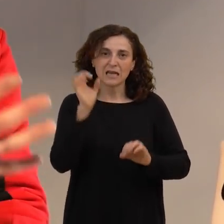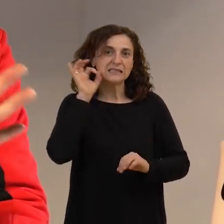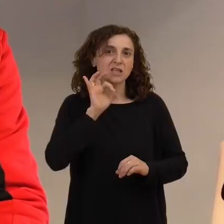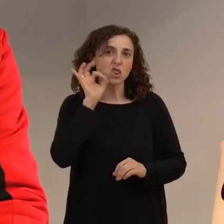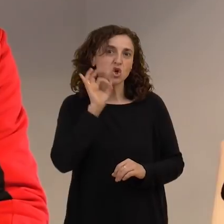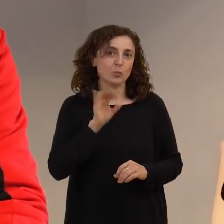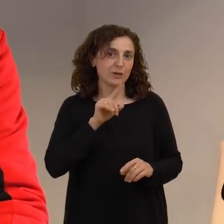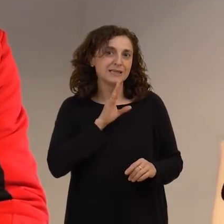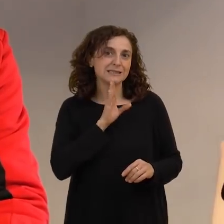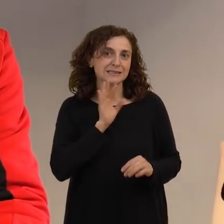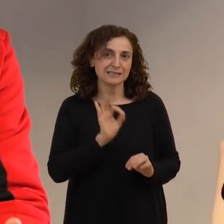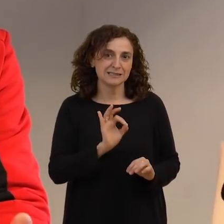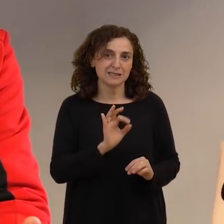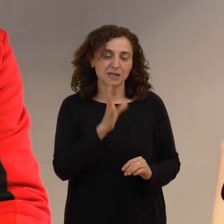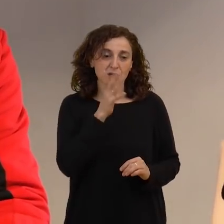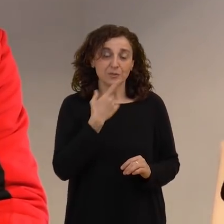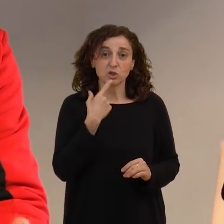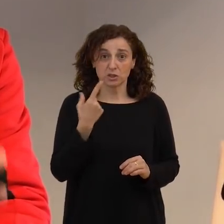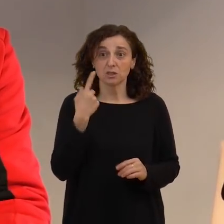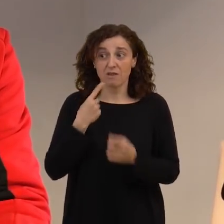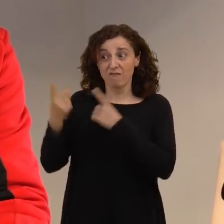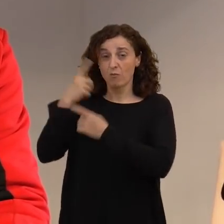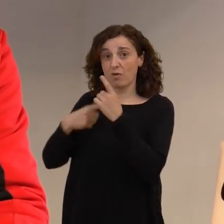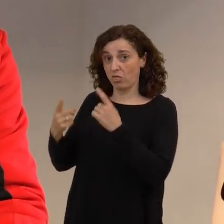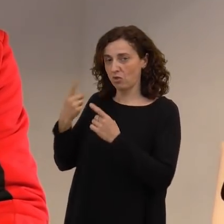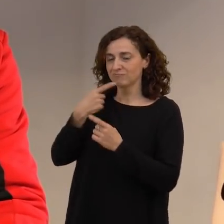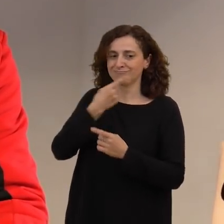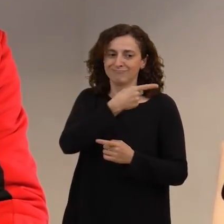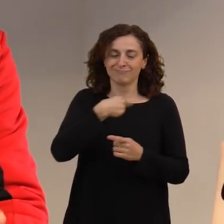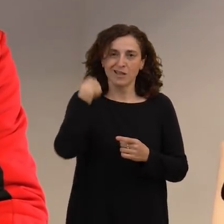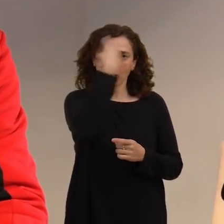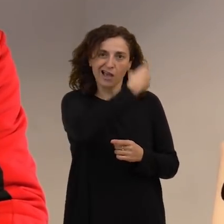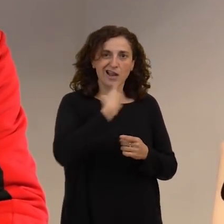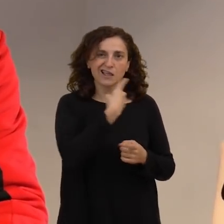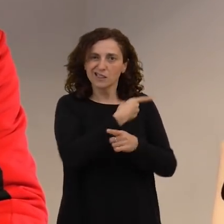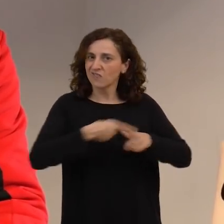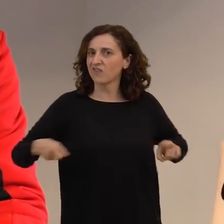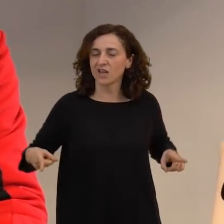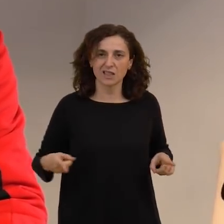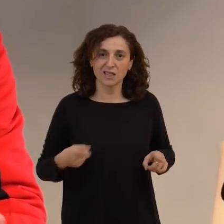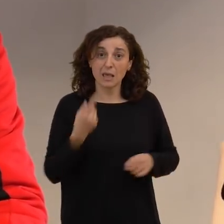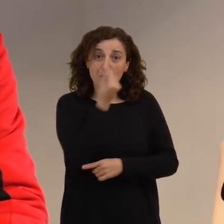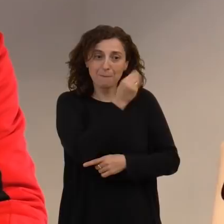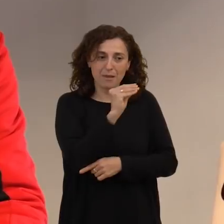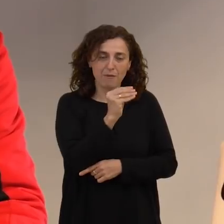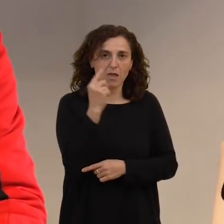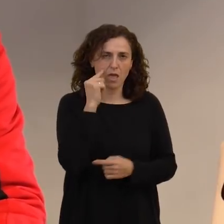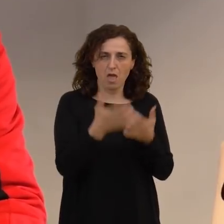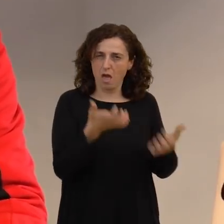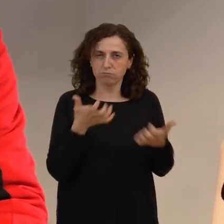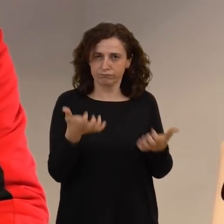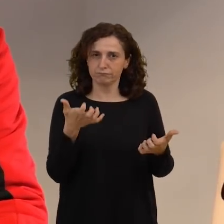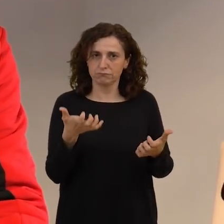Jesuscholin, si os informáis, la cara es completamente distinta y cuando son bebés llama muchísimo la atención.